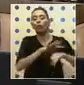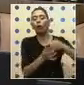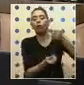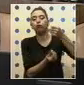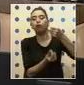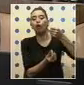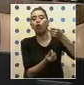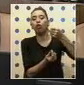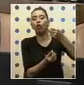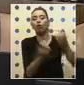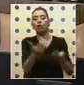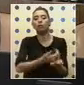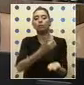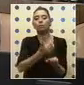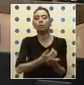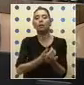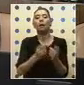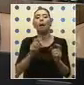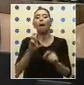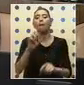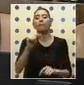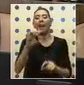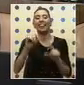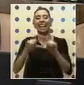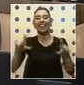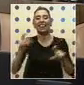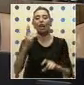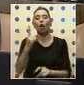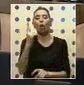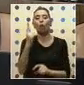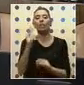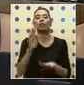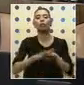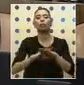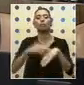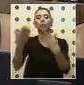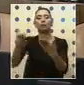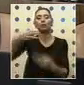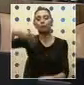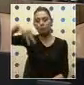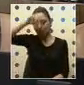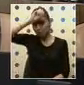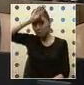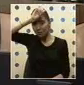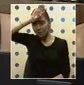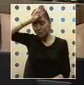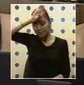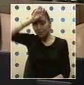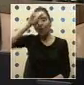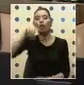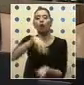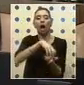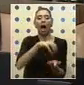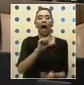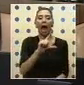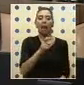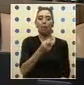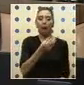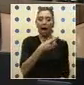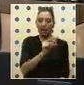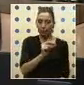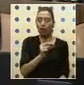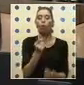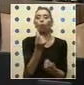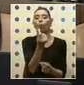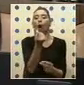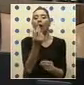provenientes de la recaudación de patentes del Sistema Único de Amparo de Concesiones Mineras en la comuna de Diego de Almagro y el detalle de cuánto es lo que